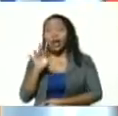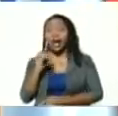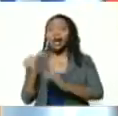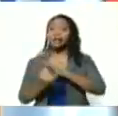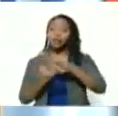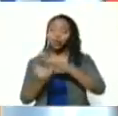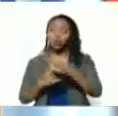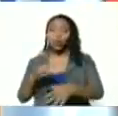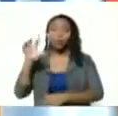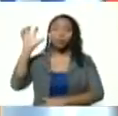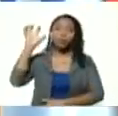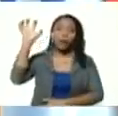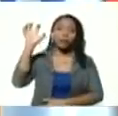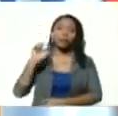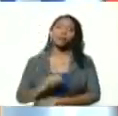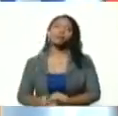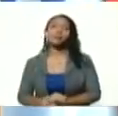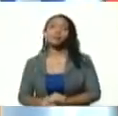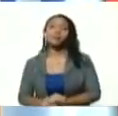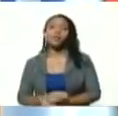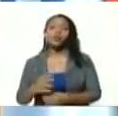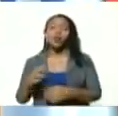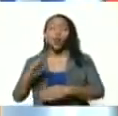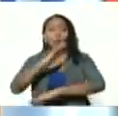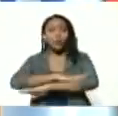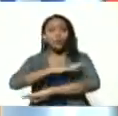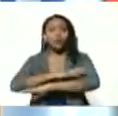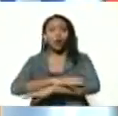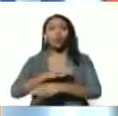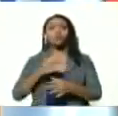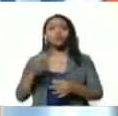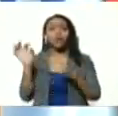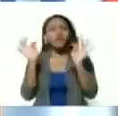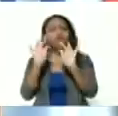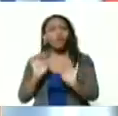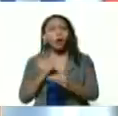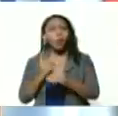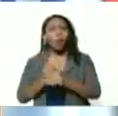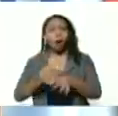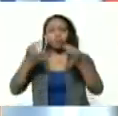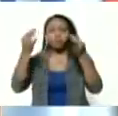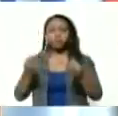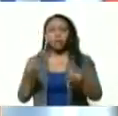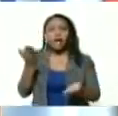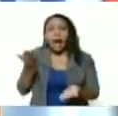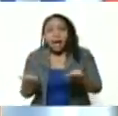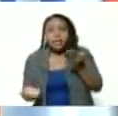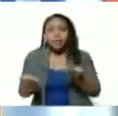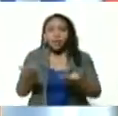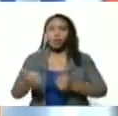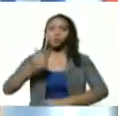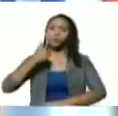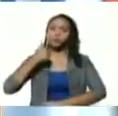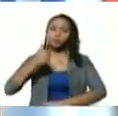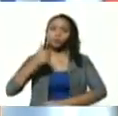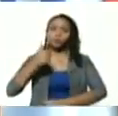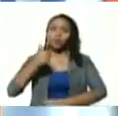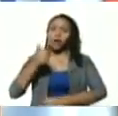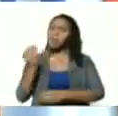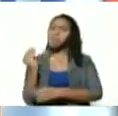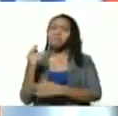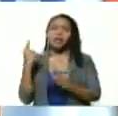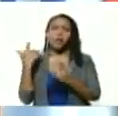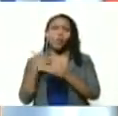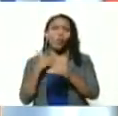duele la patria, actuamos de una forma correcta, equilibrada, más allá de cualquier error,